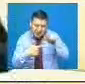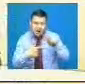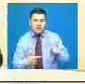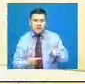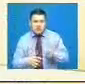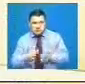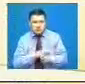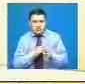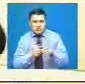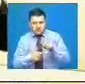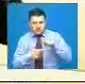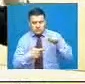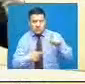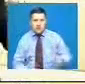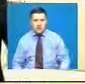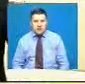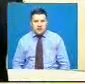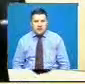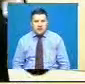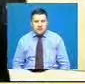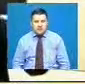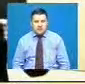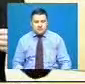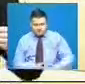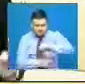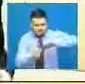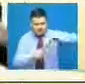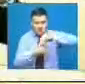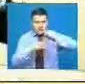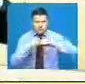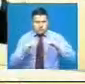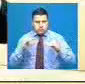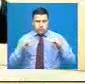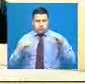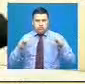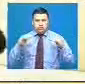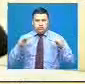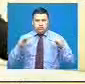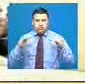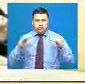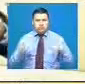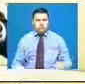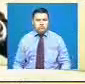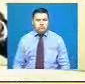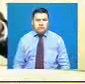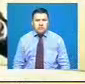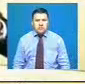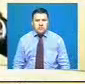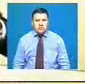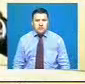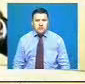cedan esas presiones inflacionarias. Y los efectos de la devaluación sobre los precios se dan de una sola vez, pero no tienen que generar